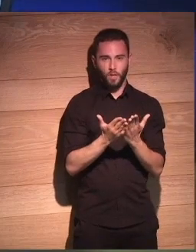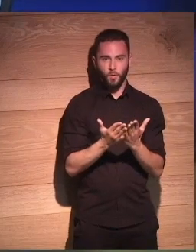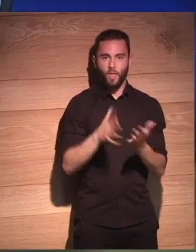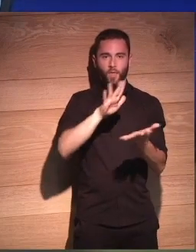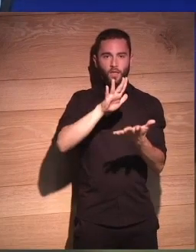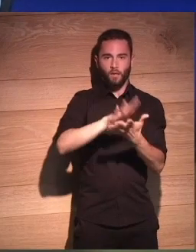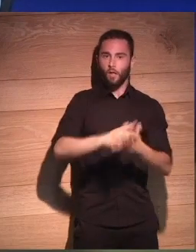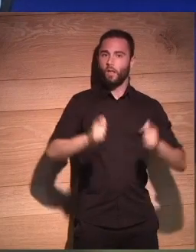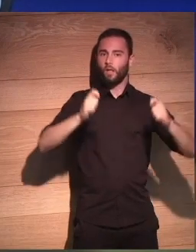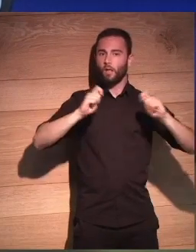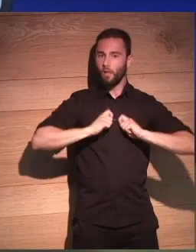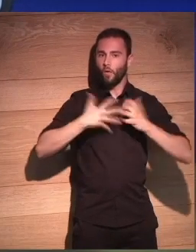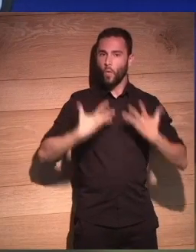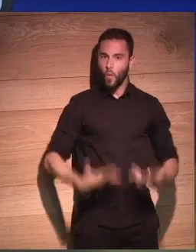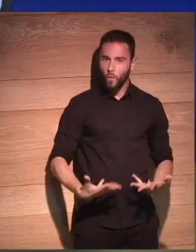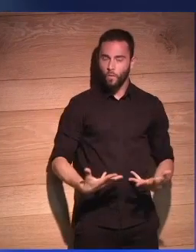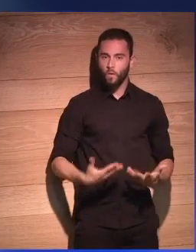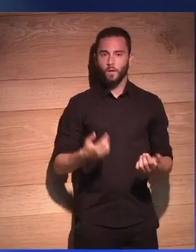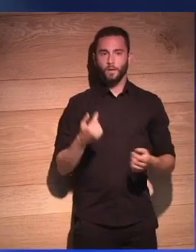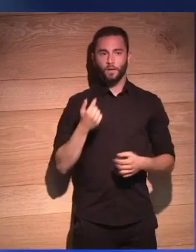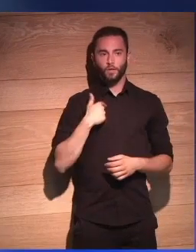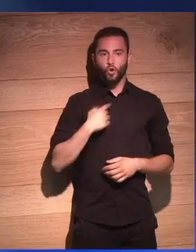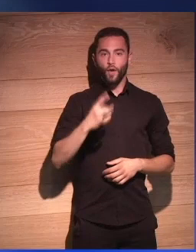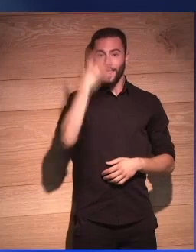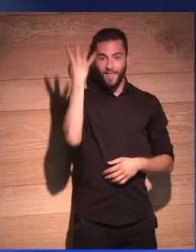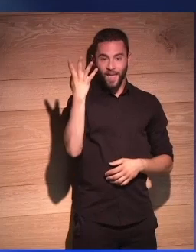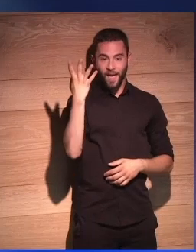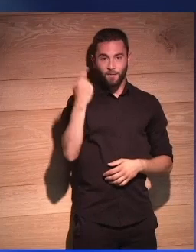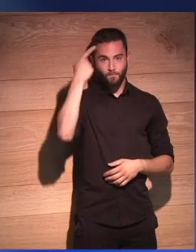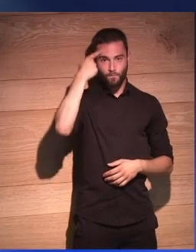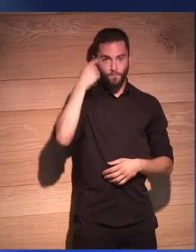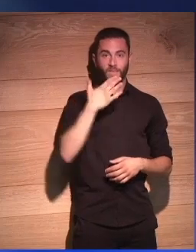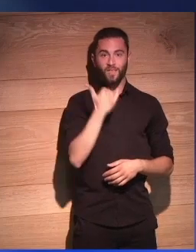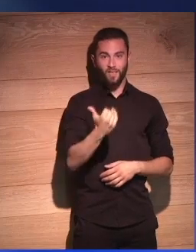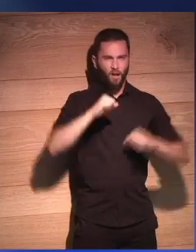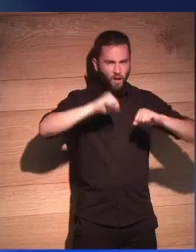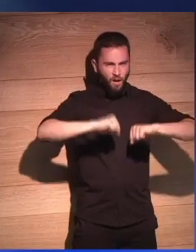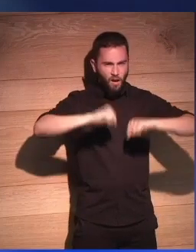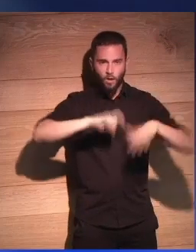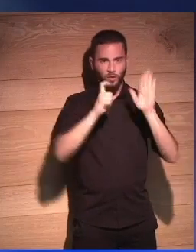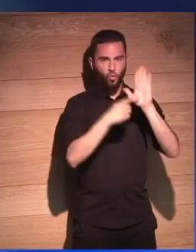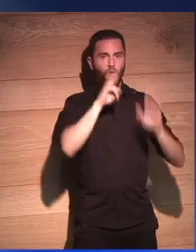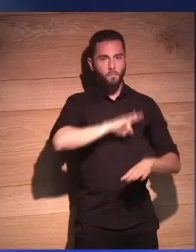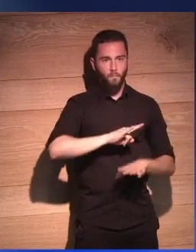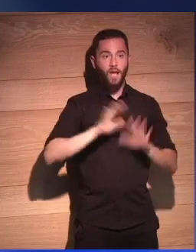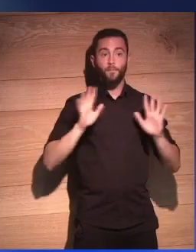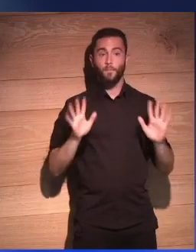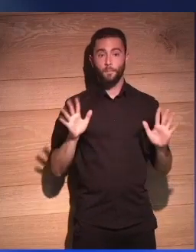consuelo, ¿no es cierto? Que yo había tragado la idea de que envejecer era todo malo. Entonces,